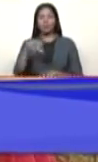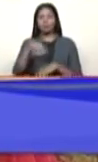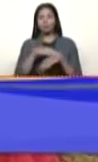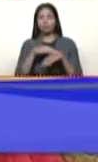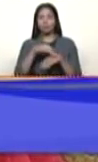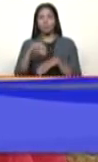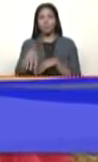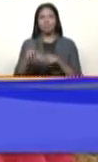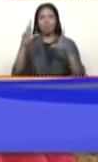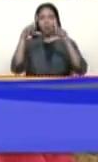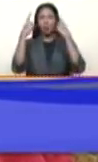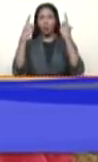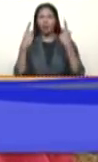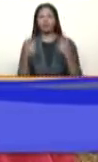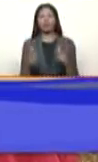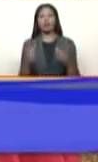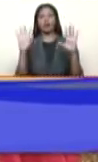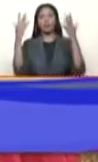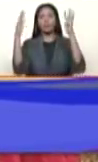abrazo y un aplauso.